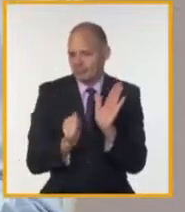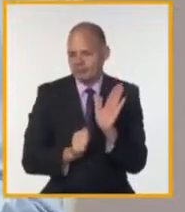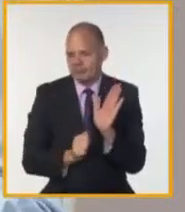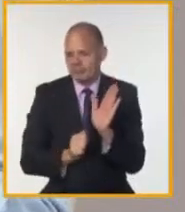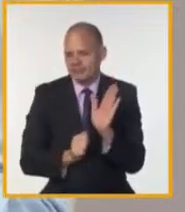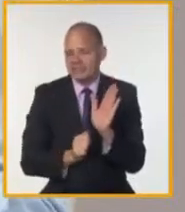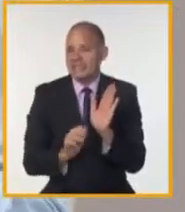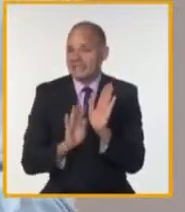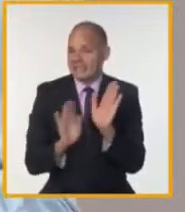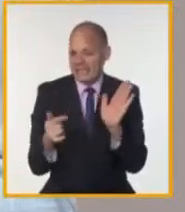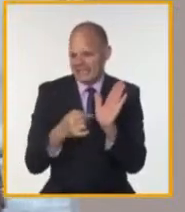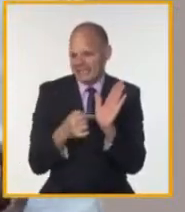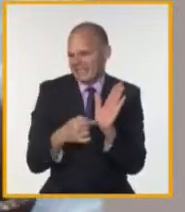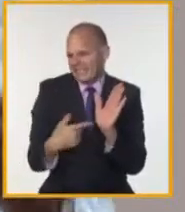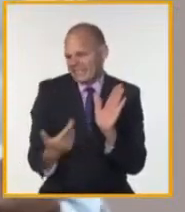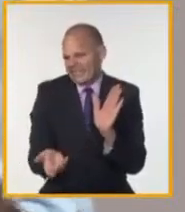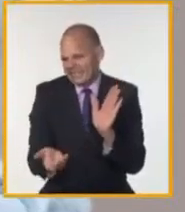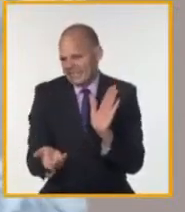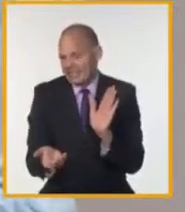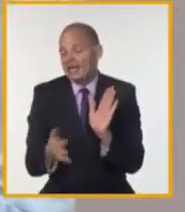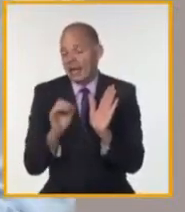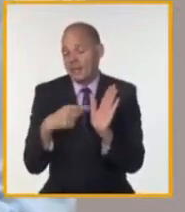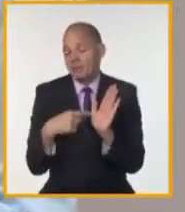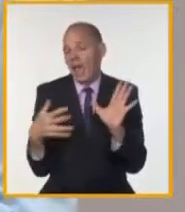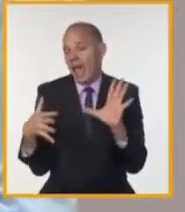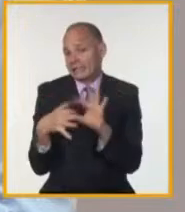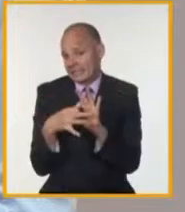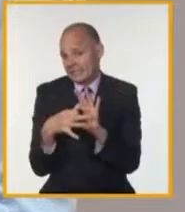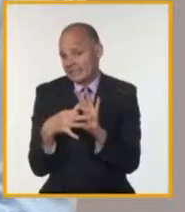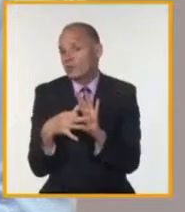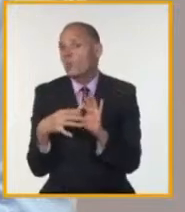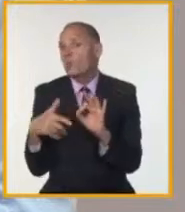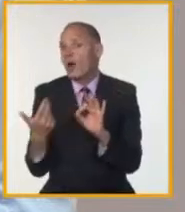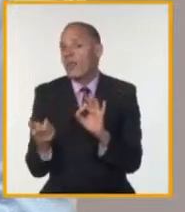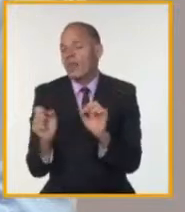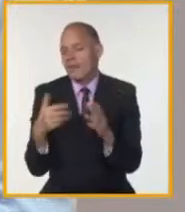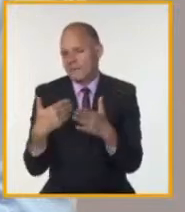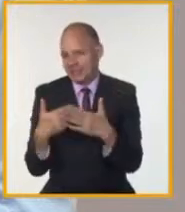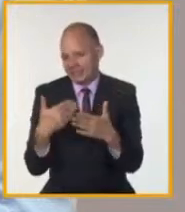la empresa a la que nos asociamos, en este caso Citran.